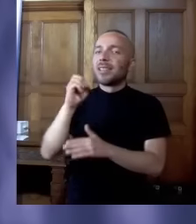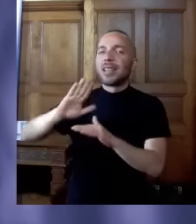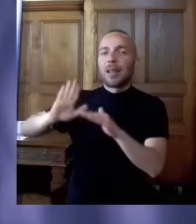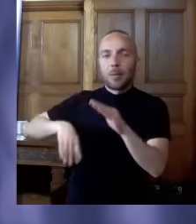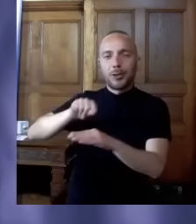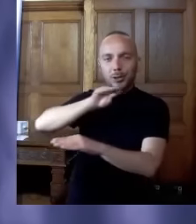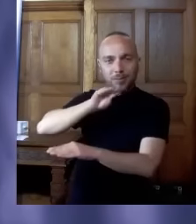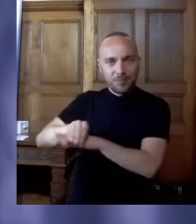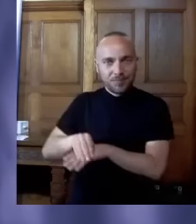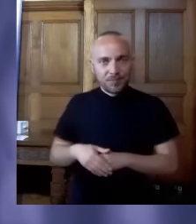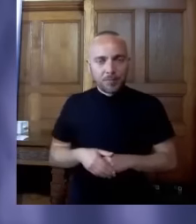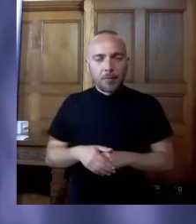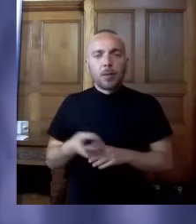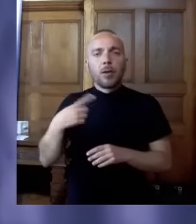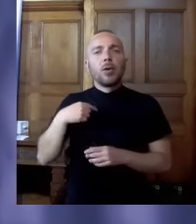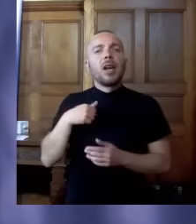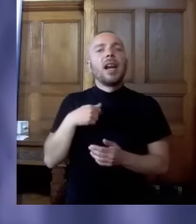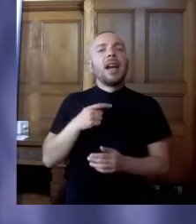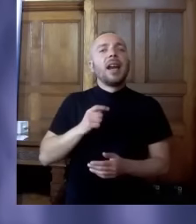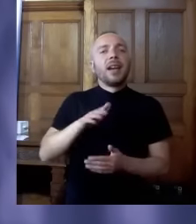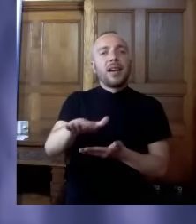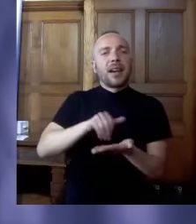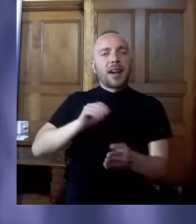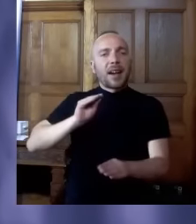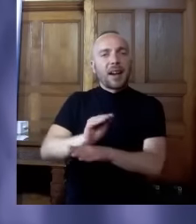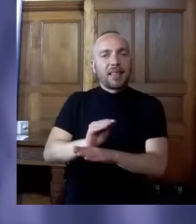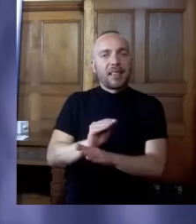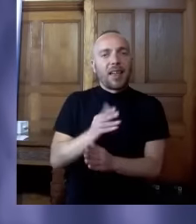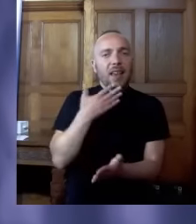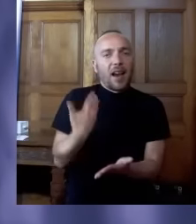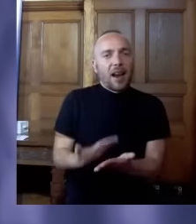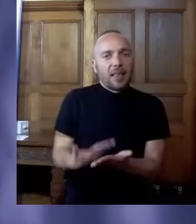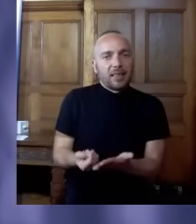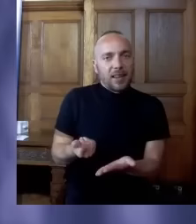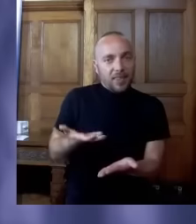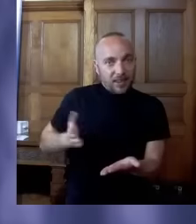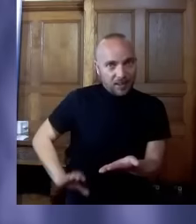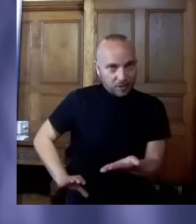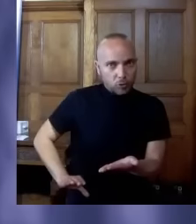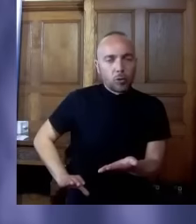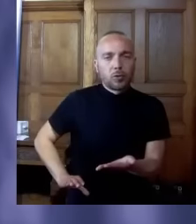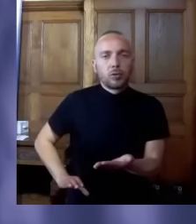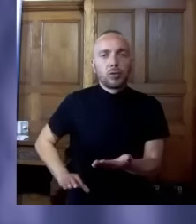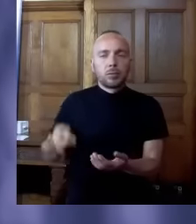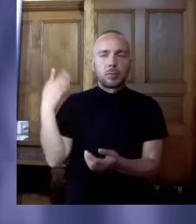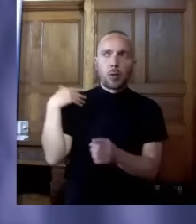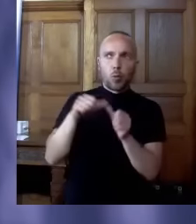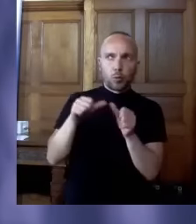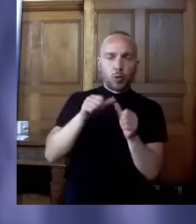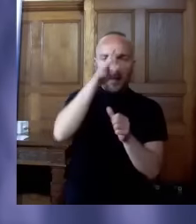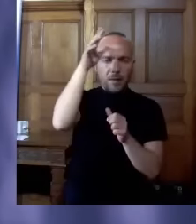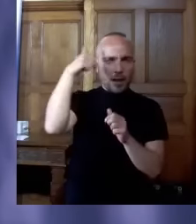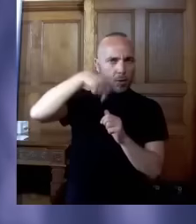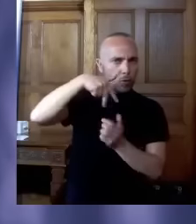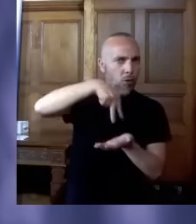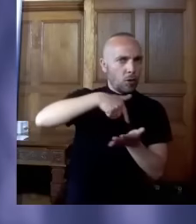quienes pactamos la renta de garantía de ingresos aquí fue la última vez que estuve yo hablando en un curso de verano en relación con el acuerdo de